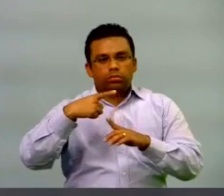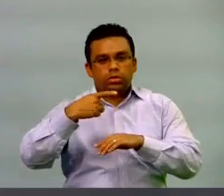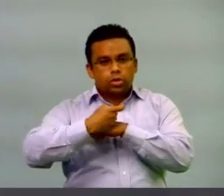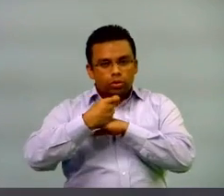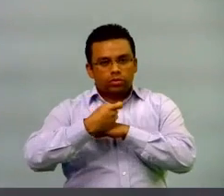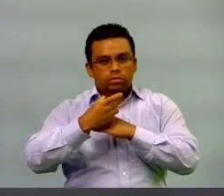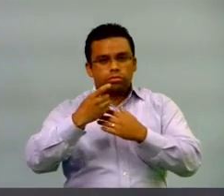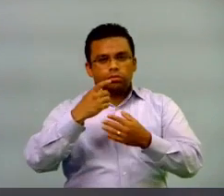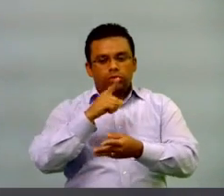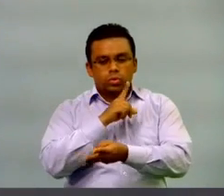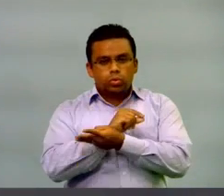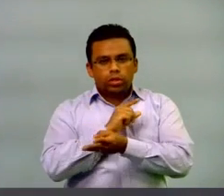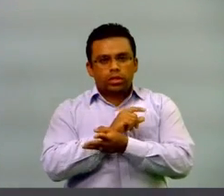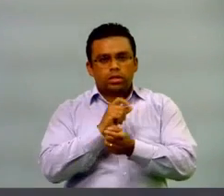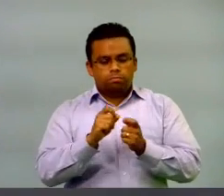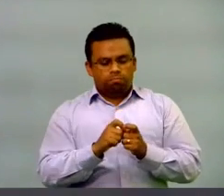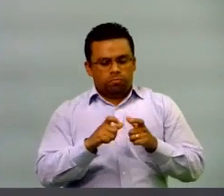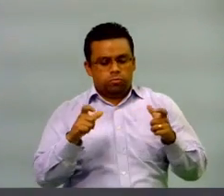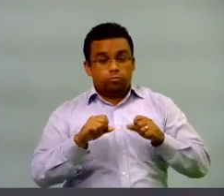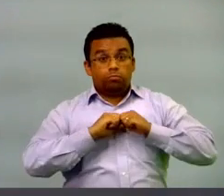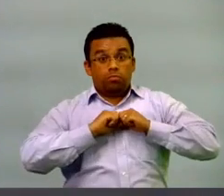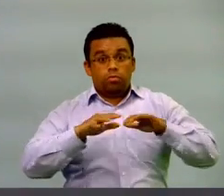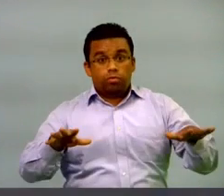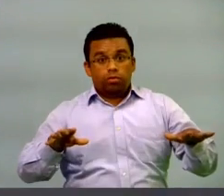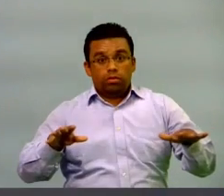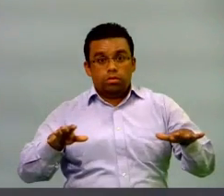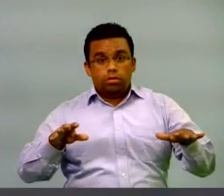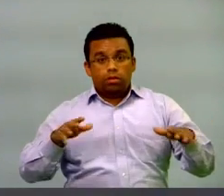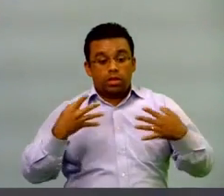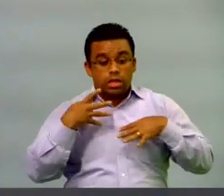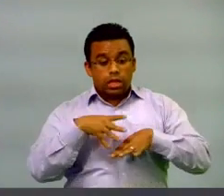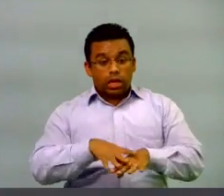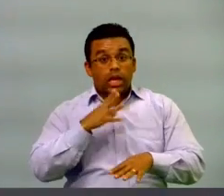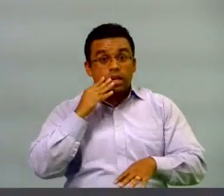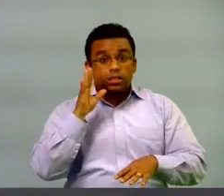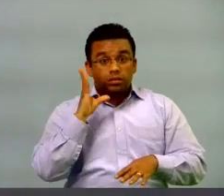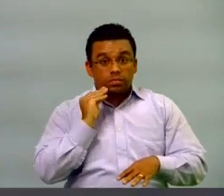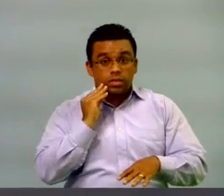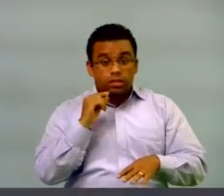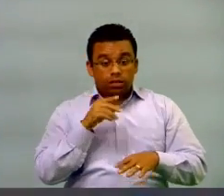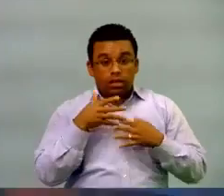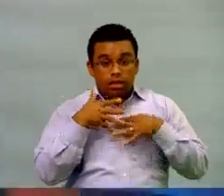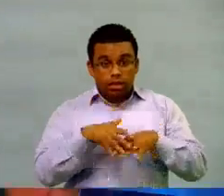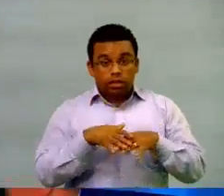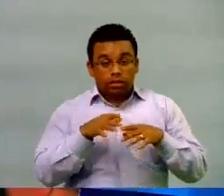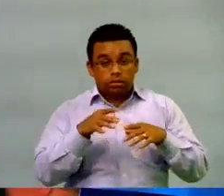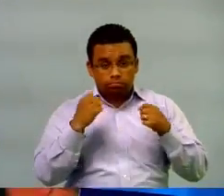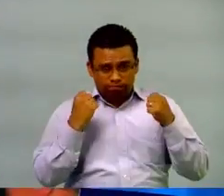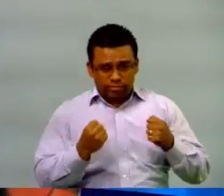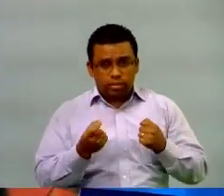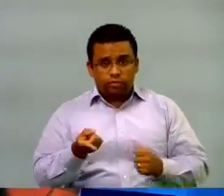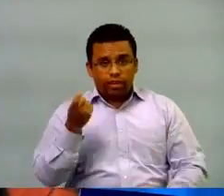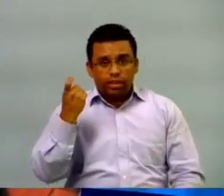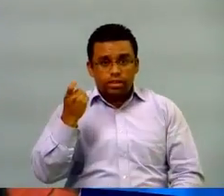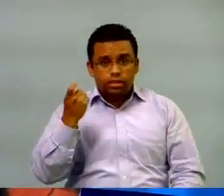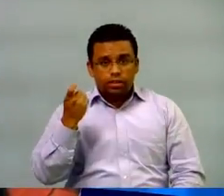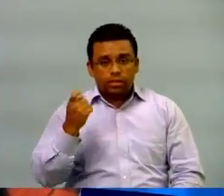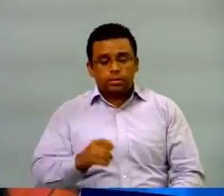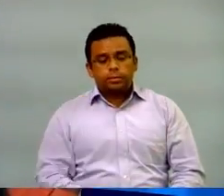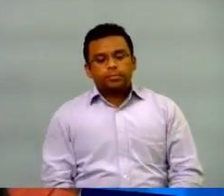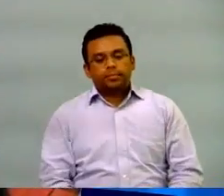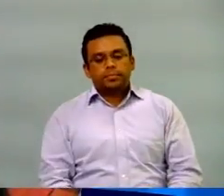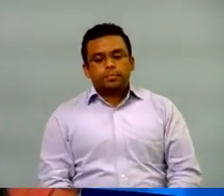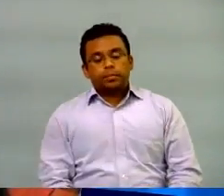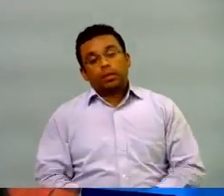de profesores, estas redes de experiencias? Yo pienso que eso es lo que nos ayuda a fortalecernos.